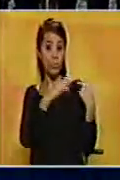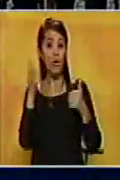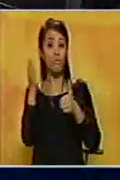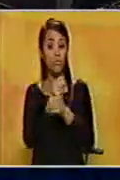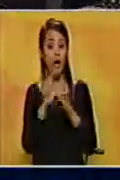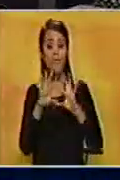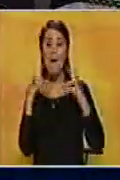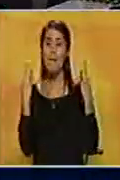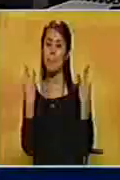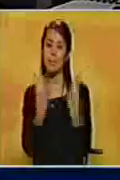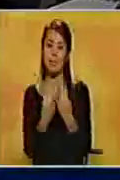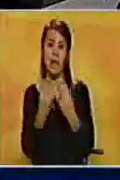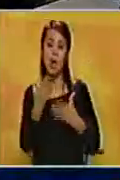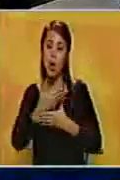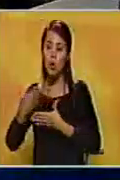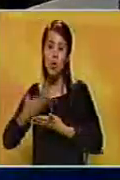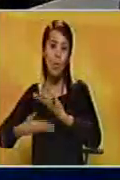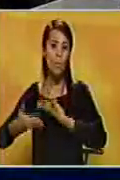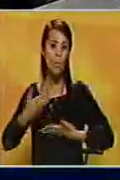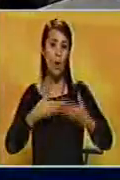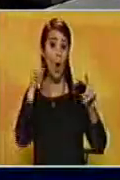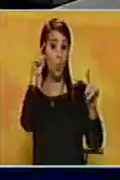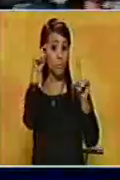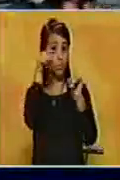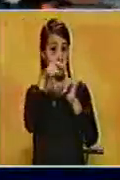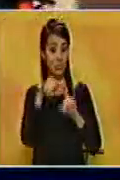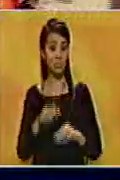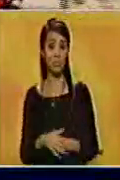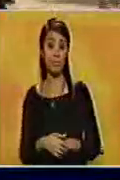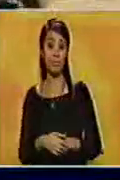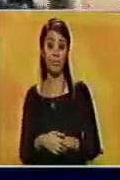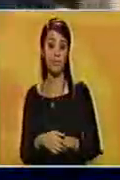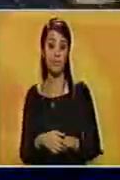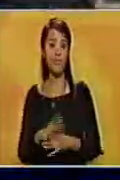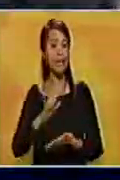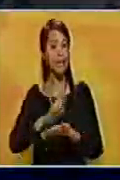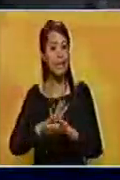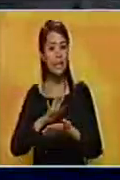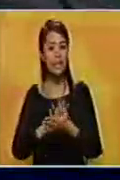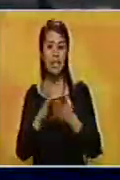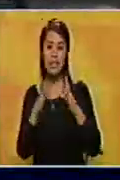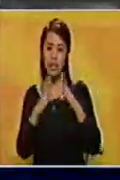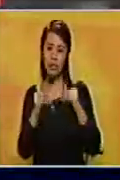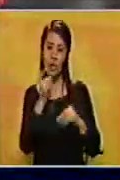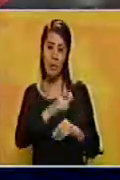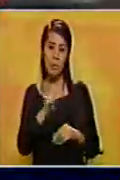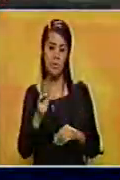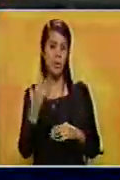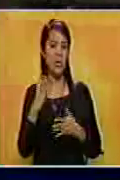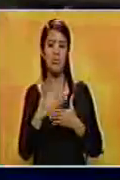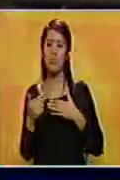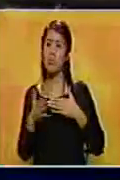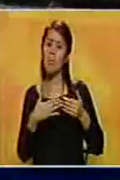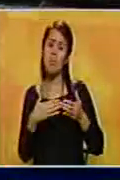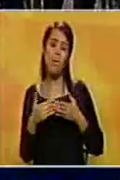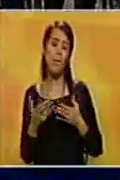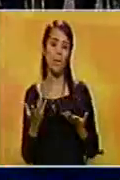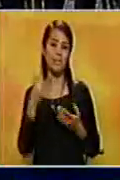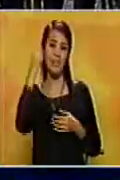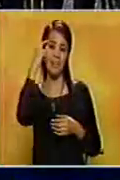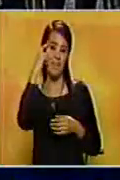una familia con la que comparten sus objetivos, garantizarle tranquilidad a los otros sin importar la fecha que anuncie el